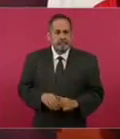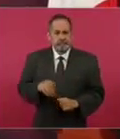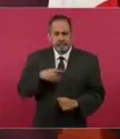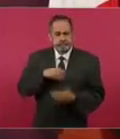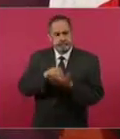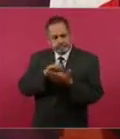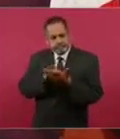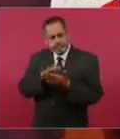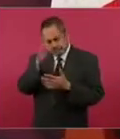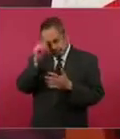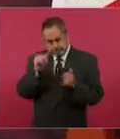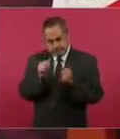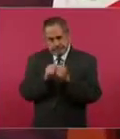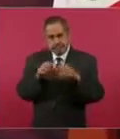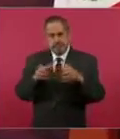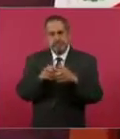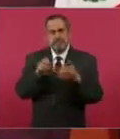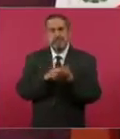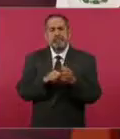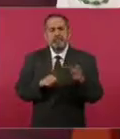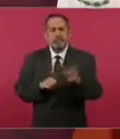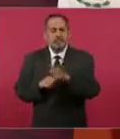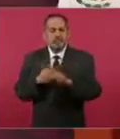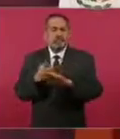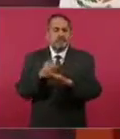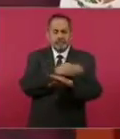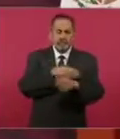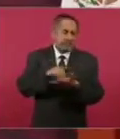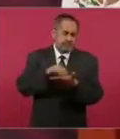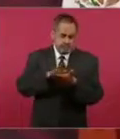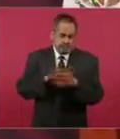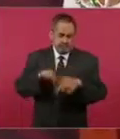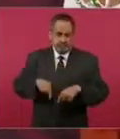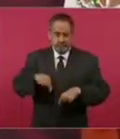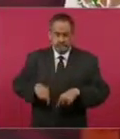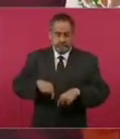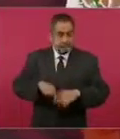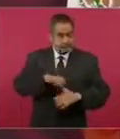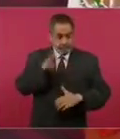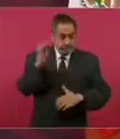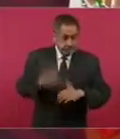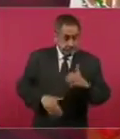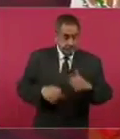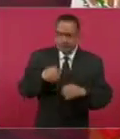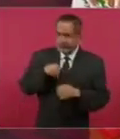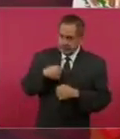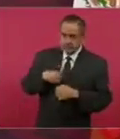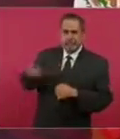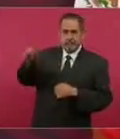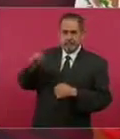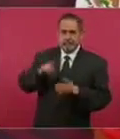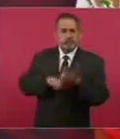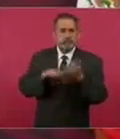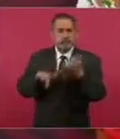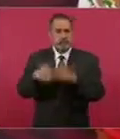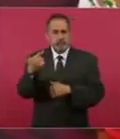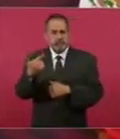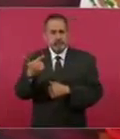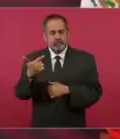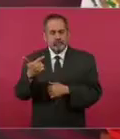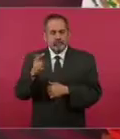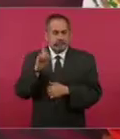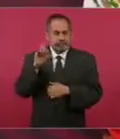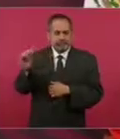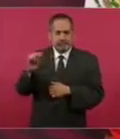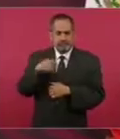concerté con anterioridad aquí en Palacio, pero a las 12